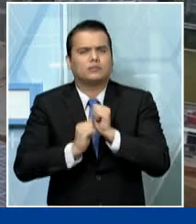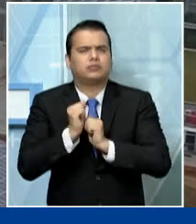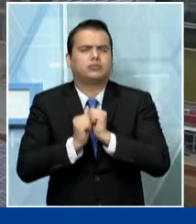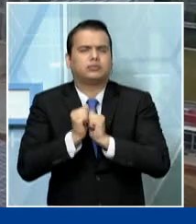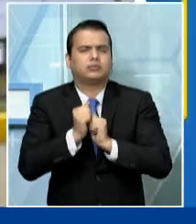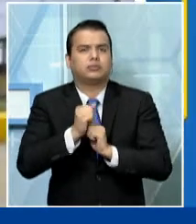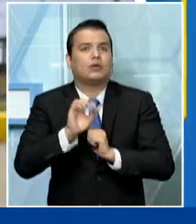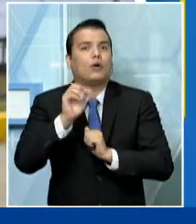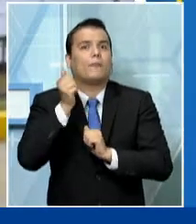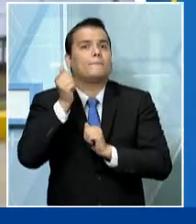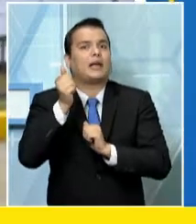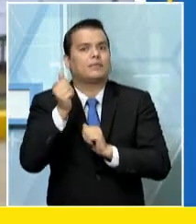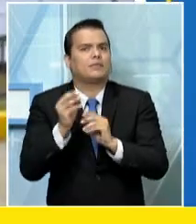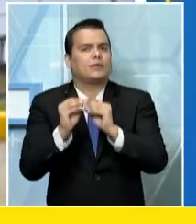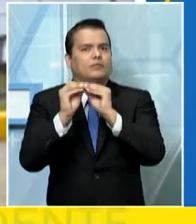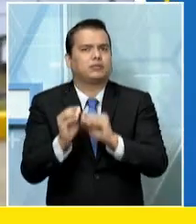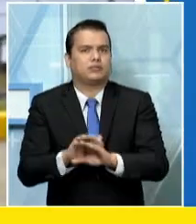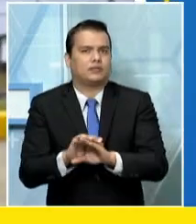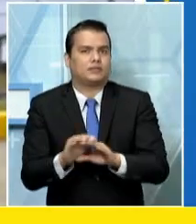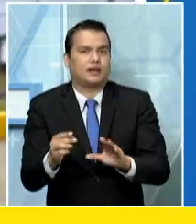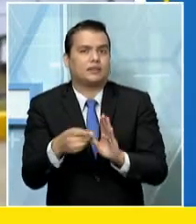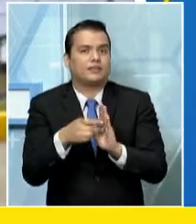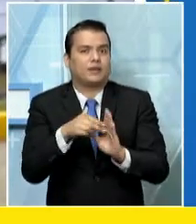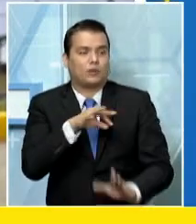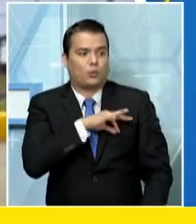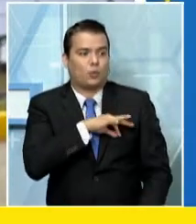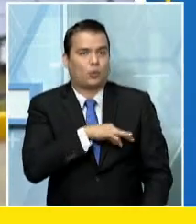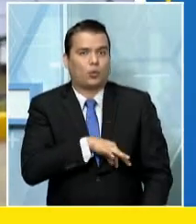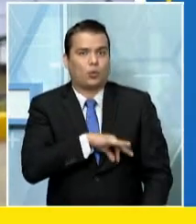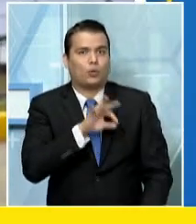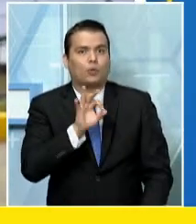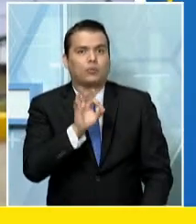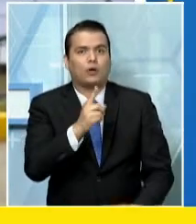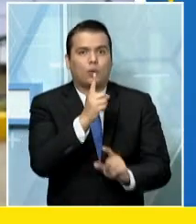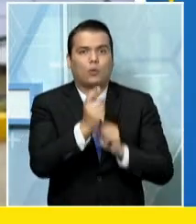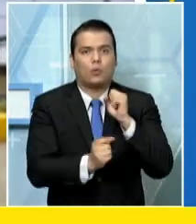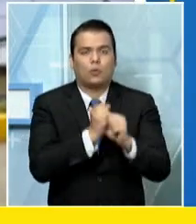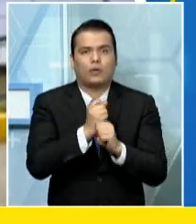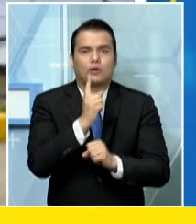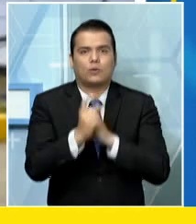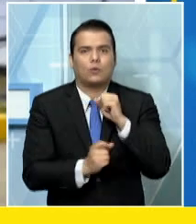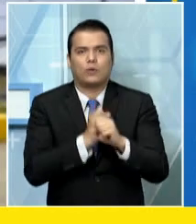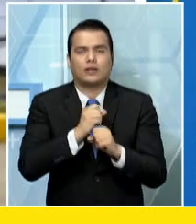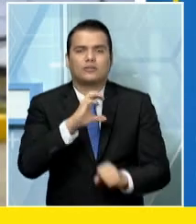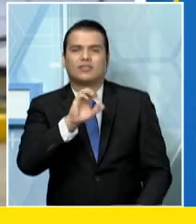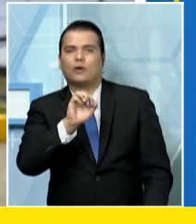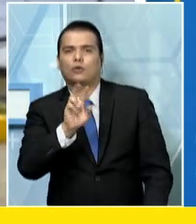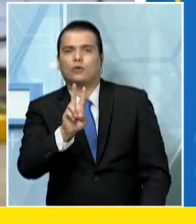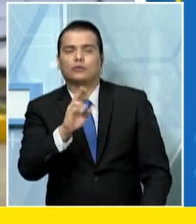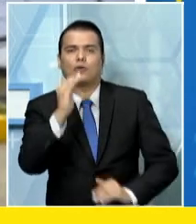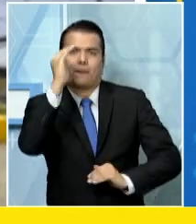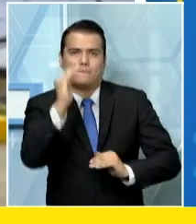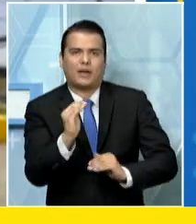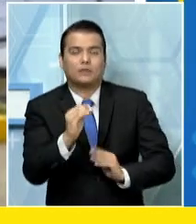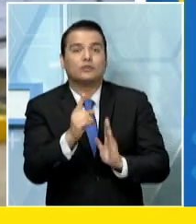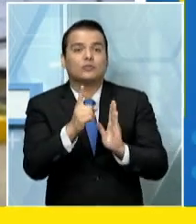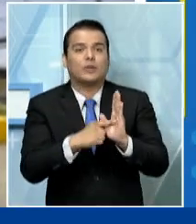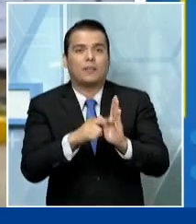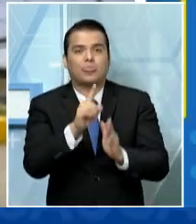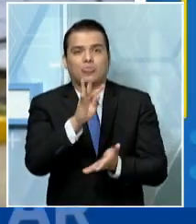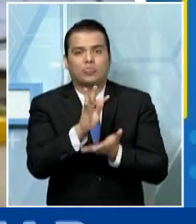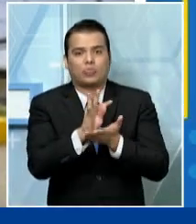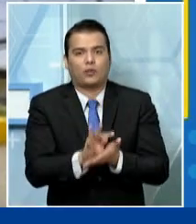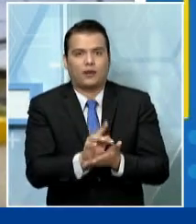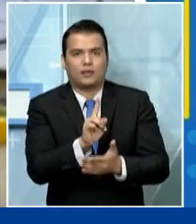1.000 toneladas al año. Y con las inversiones que estamos haciendo la empresa privada, ya permitimos que se logre cerca del 10% de la matriz